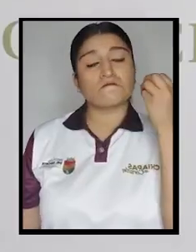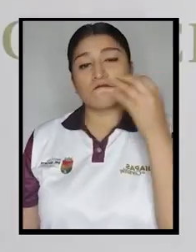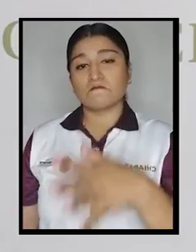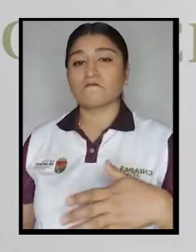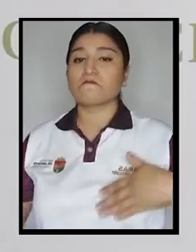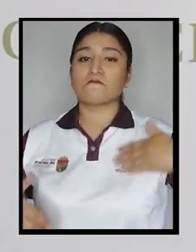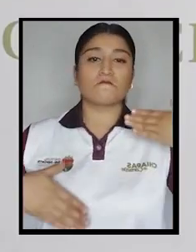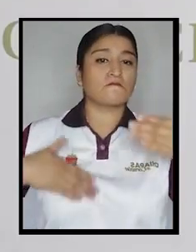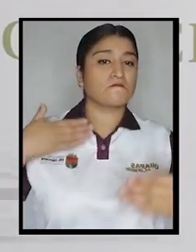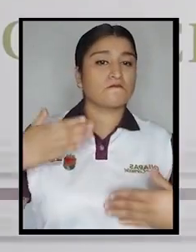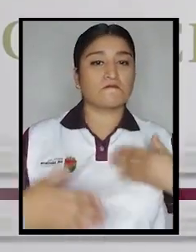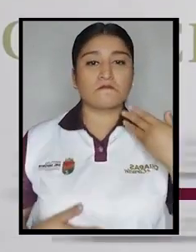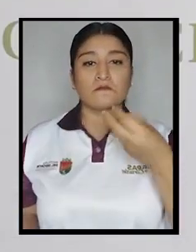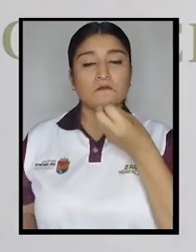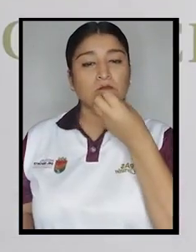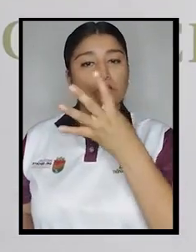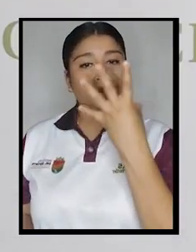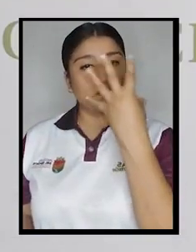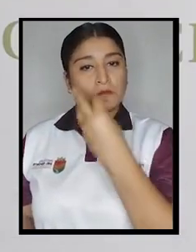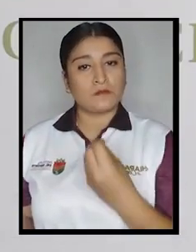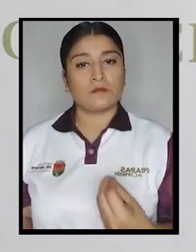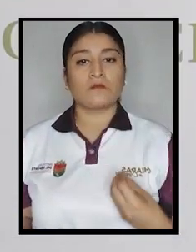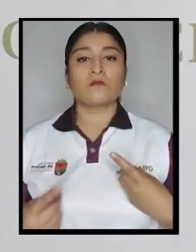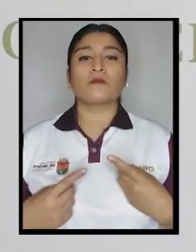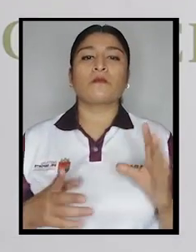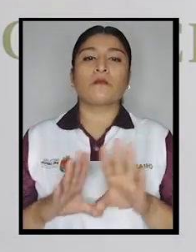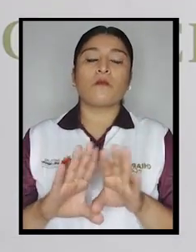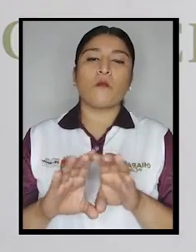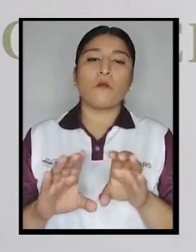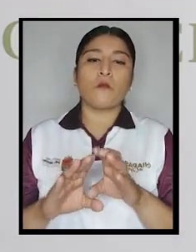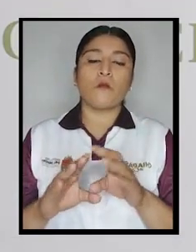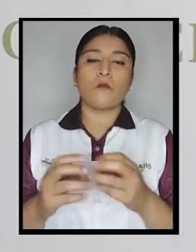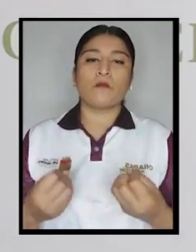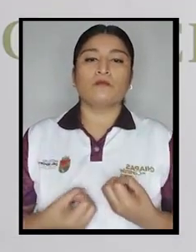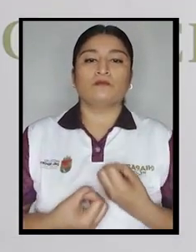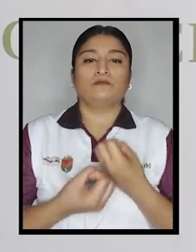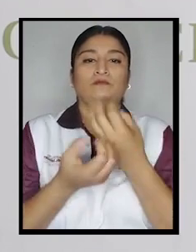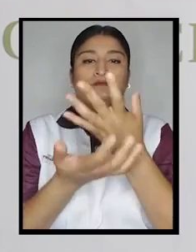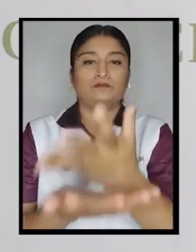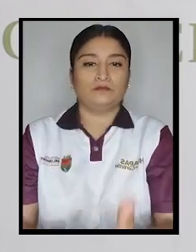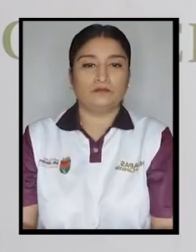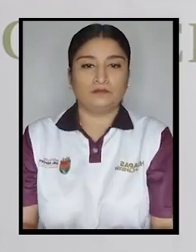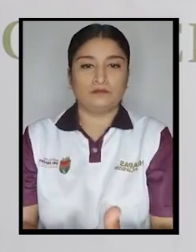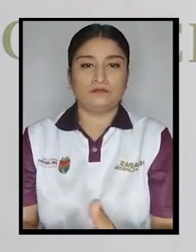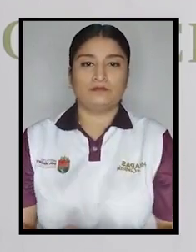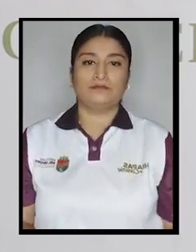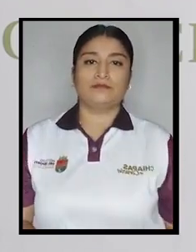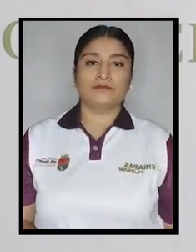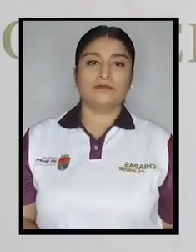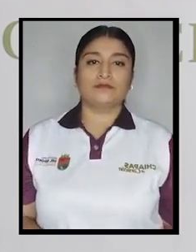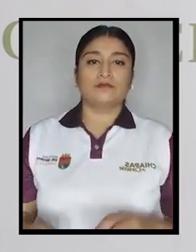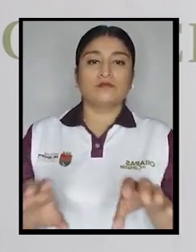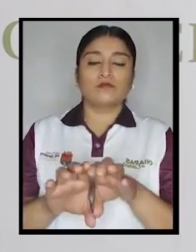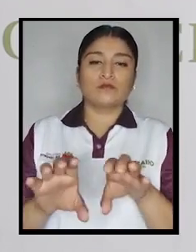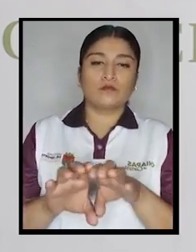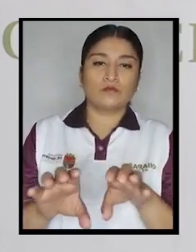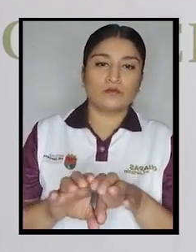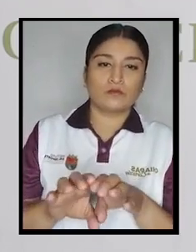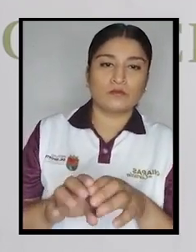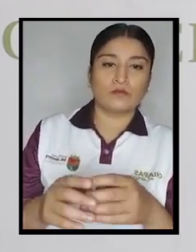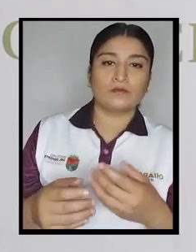No, sí estuvo padre, como que te motiva como que a dar lo mejor de ti para demostrarles que también tienes